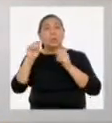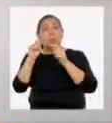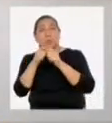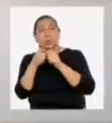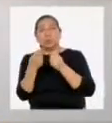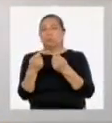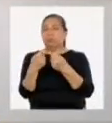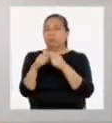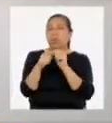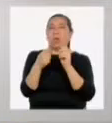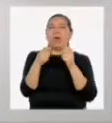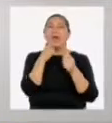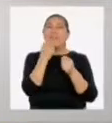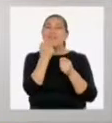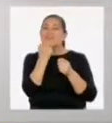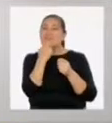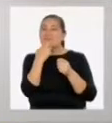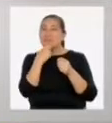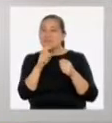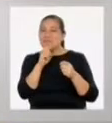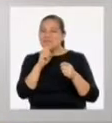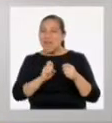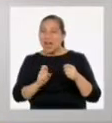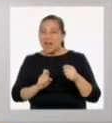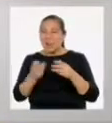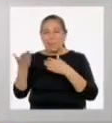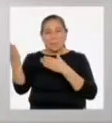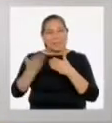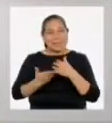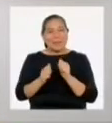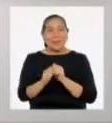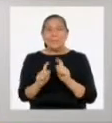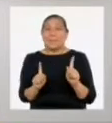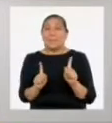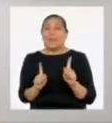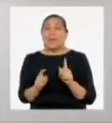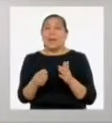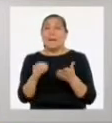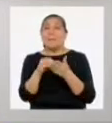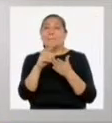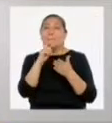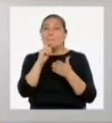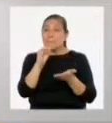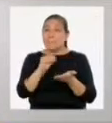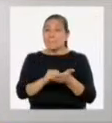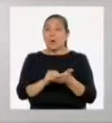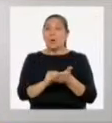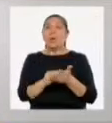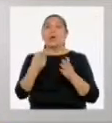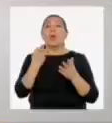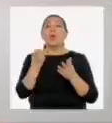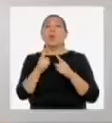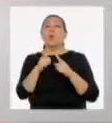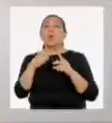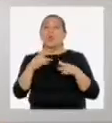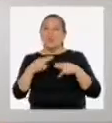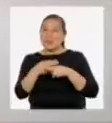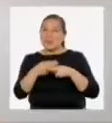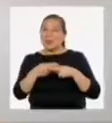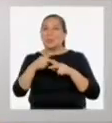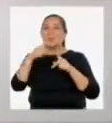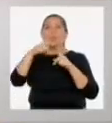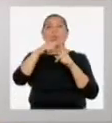metalurgia. Eso lo demuestra la calidad de sus expresiones artísticas. Las más emblemáticas son el tumi o